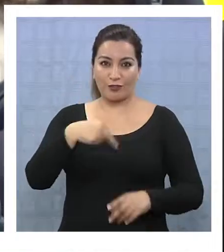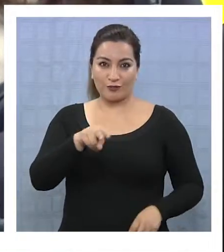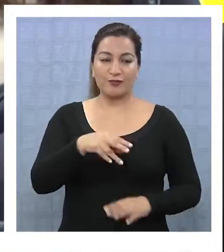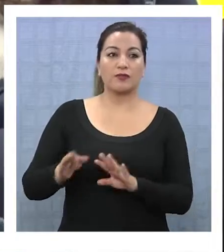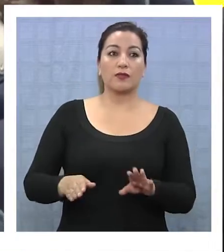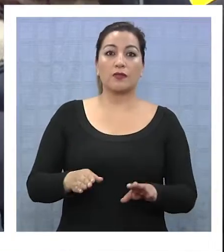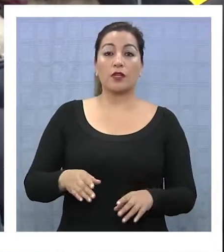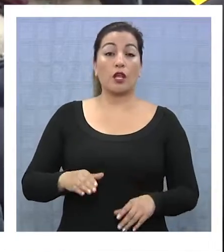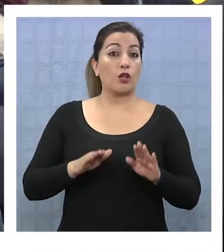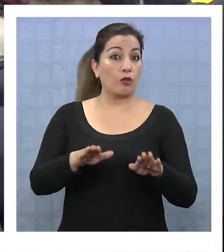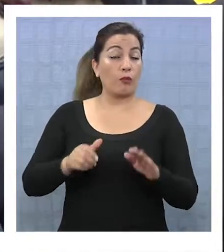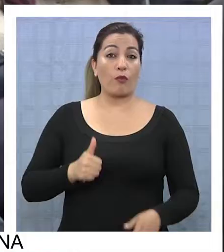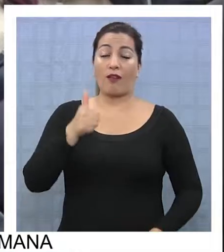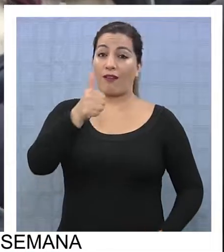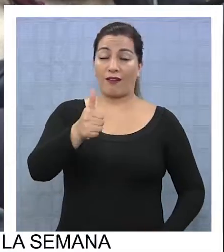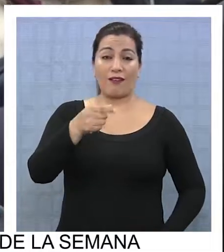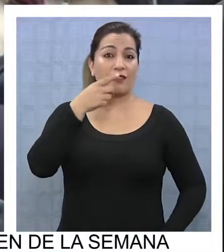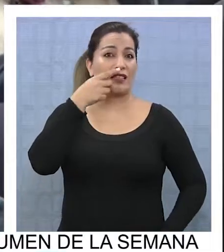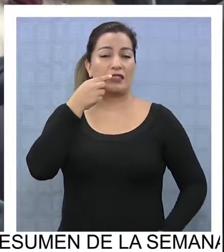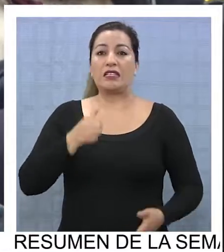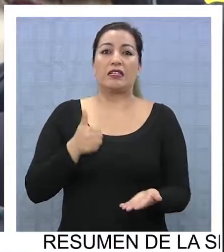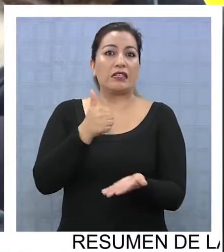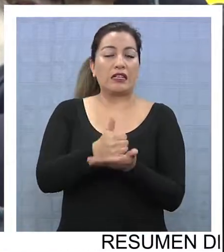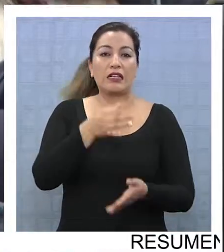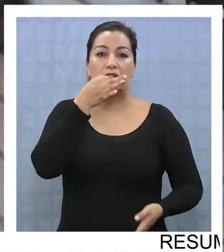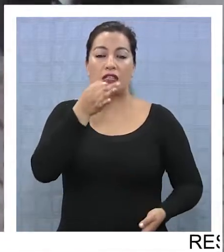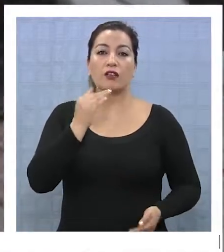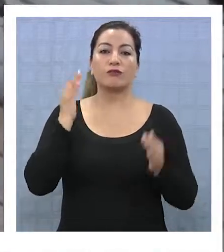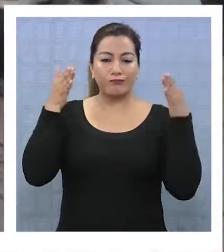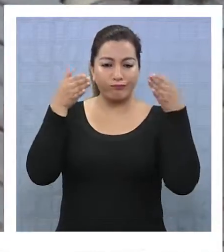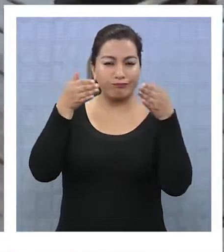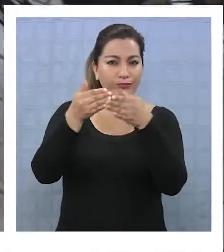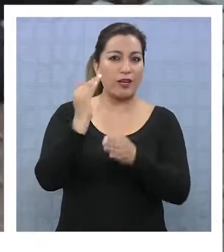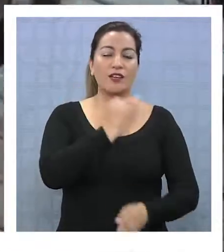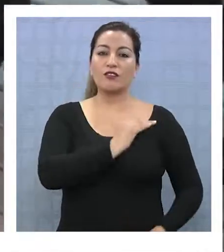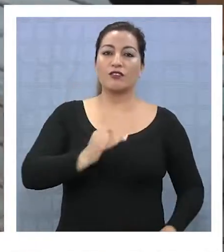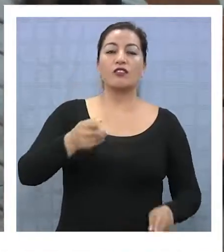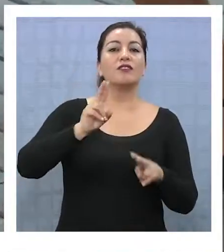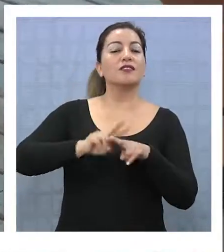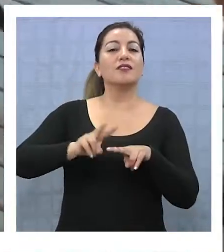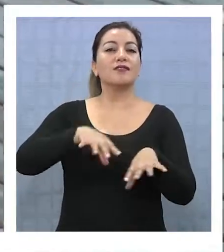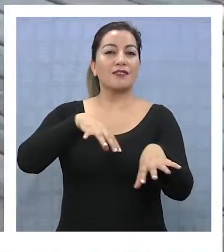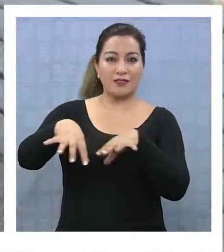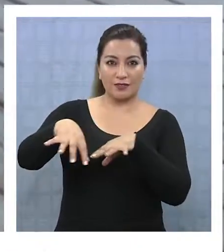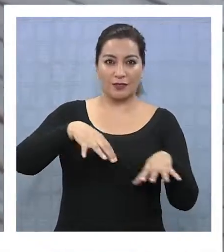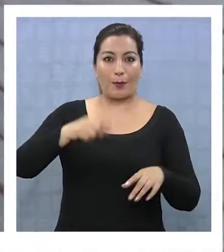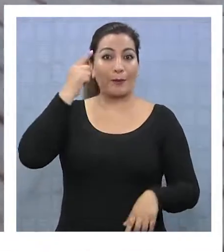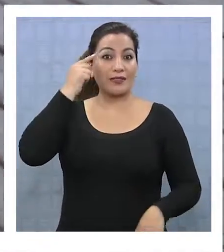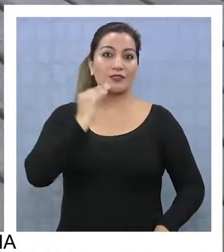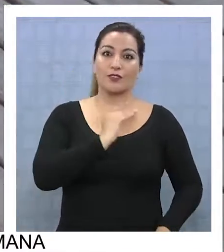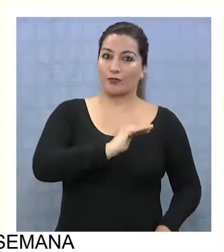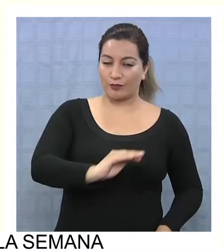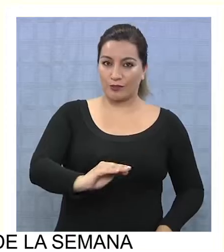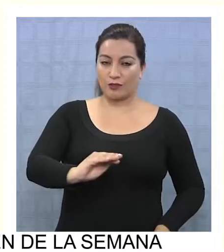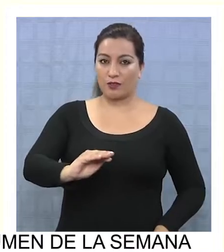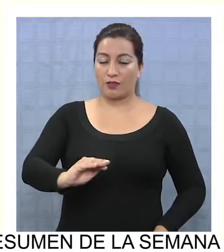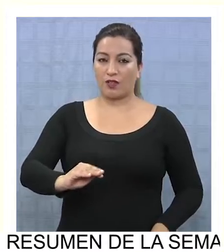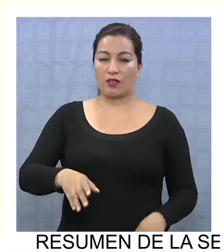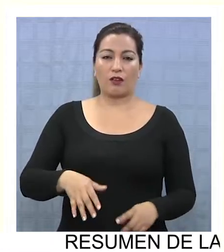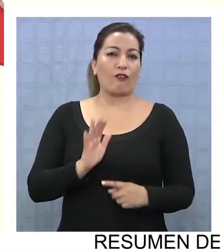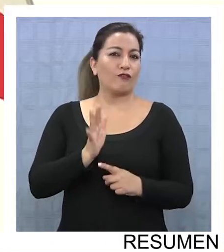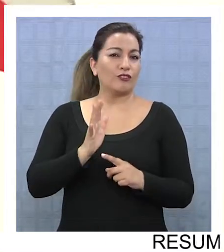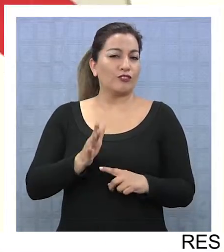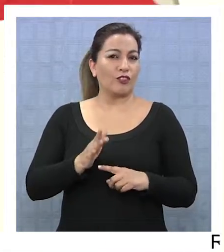Tal como lo expresó el alcalde, estas ramadas serán enfocadas en los niños. Es por eso que se realizarán actividades pensando en ellos, como